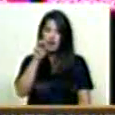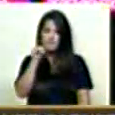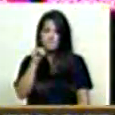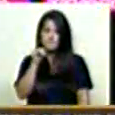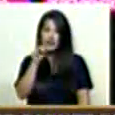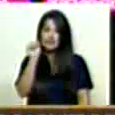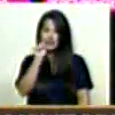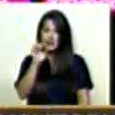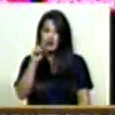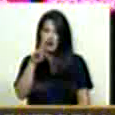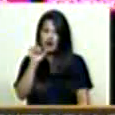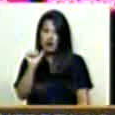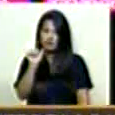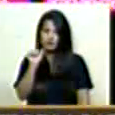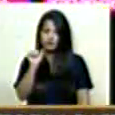sequera